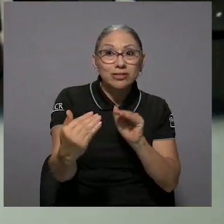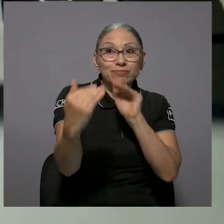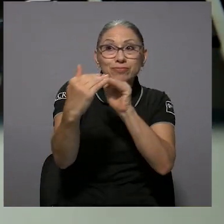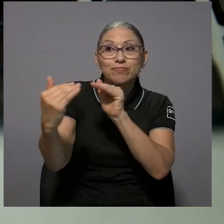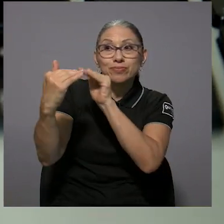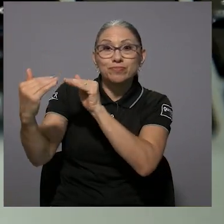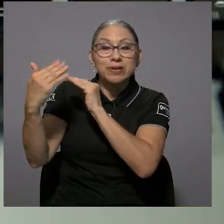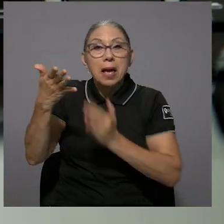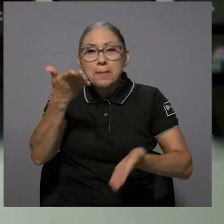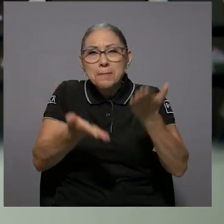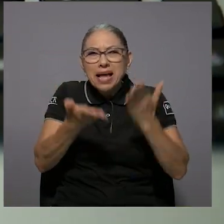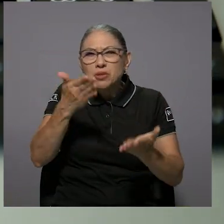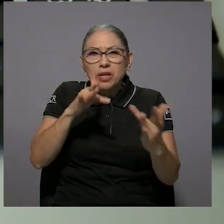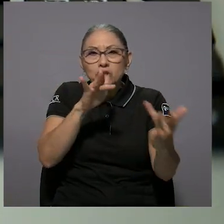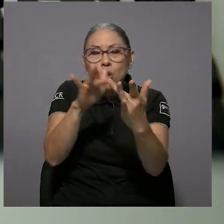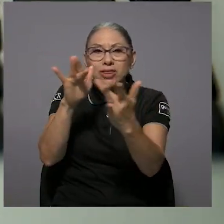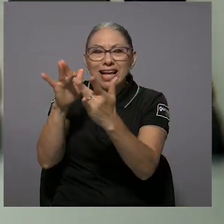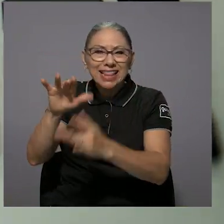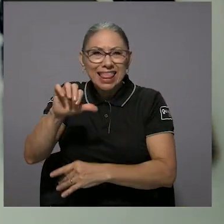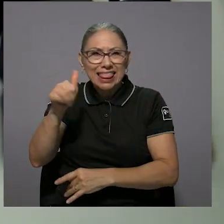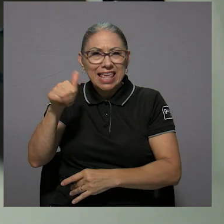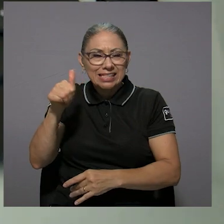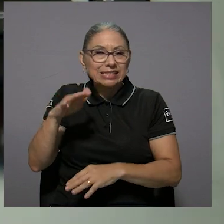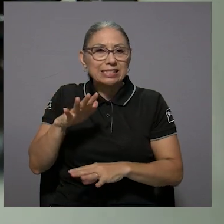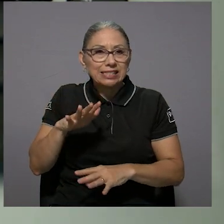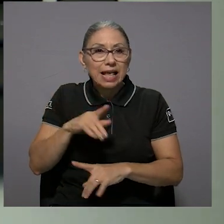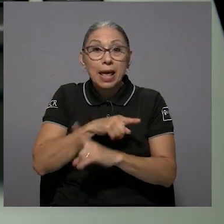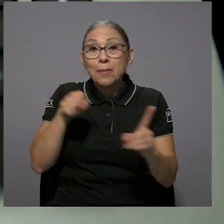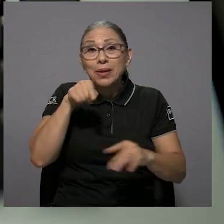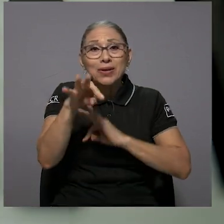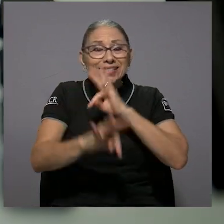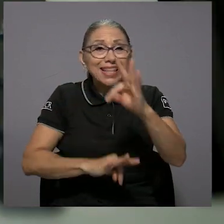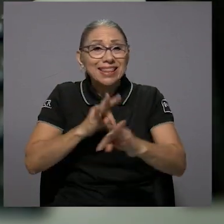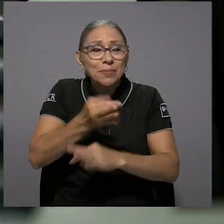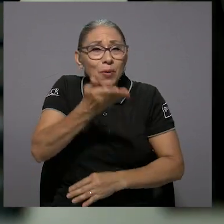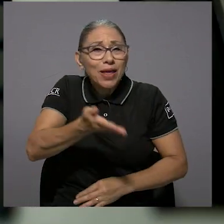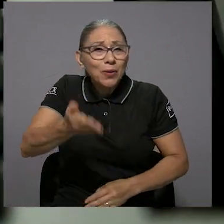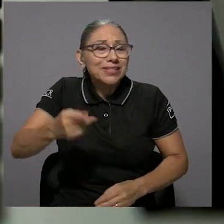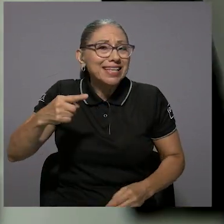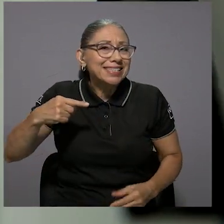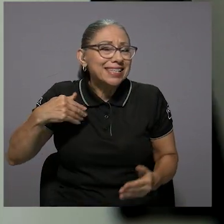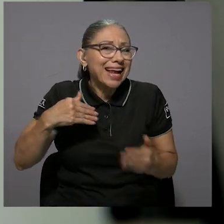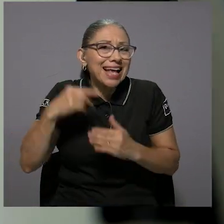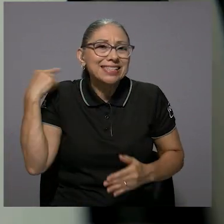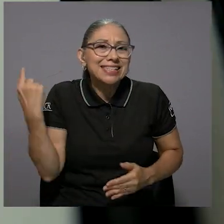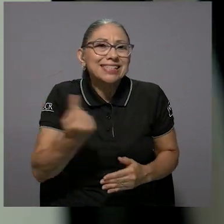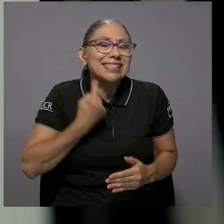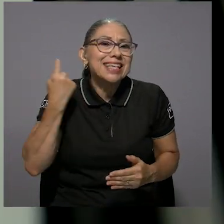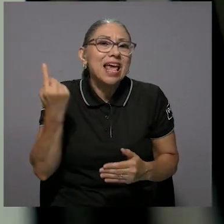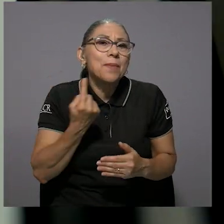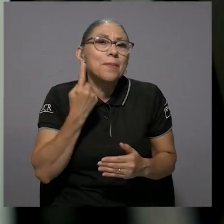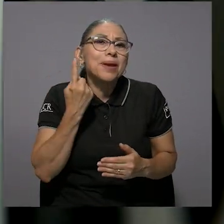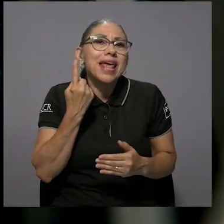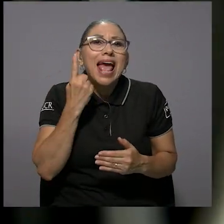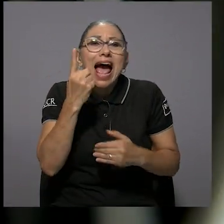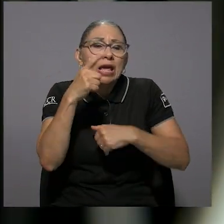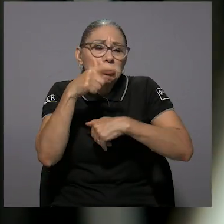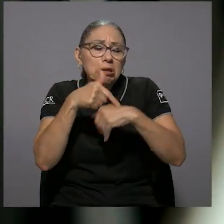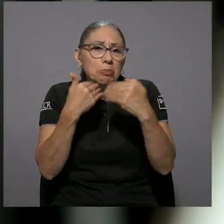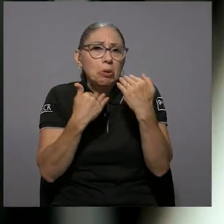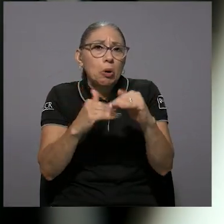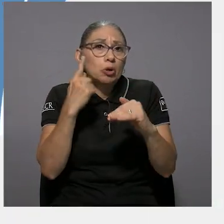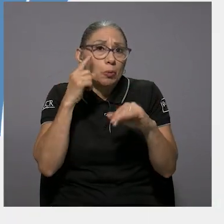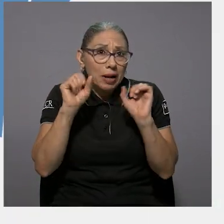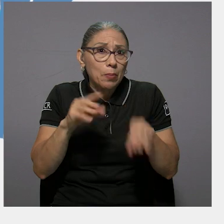menos contacté 10, pero en este tipo de cosas que casi siempre hay una ventana corta para poder entregar el